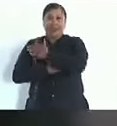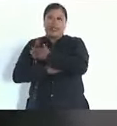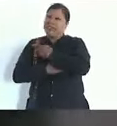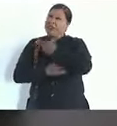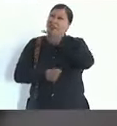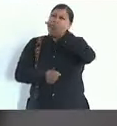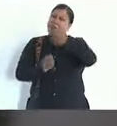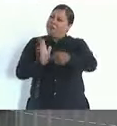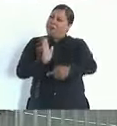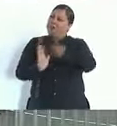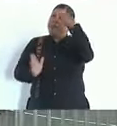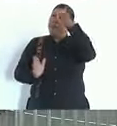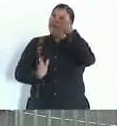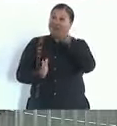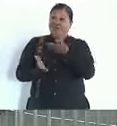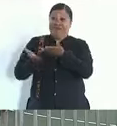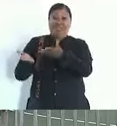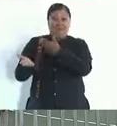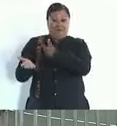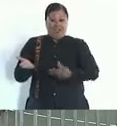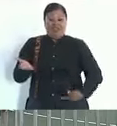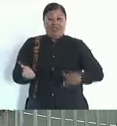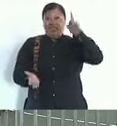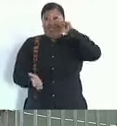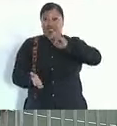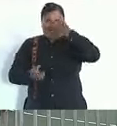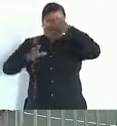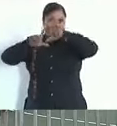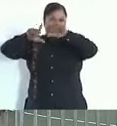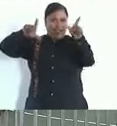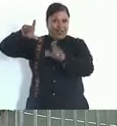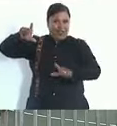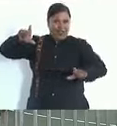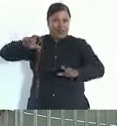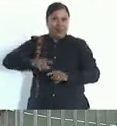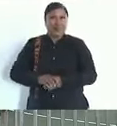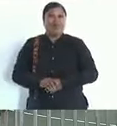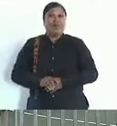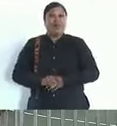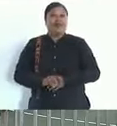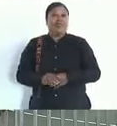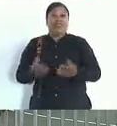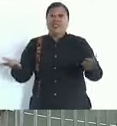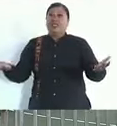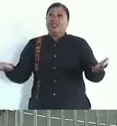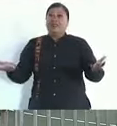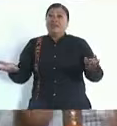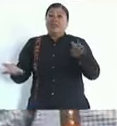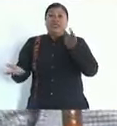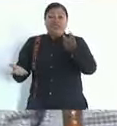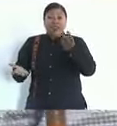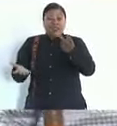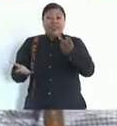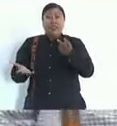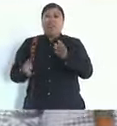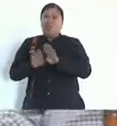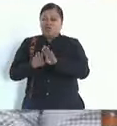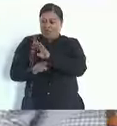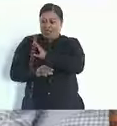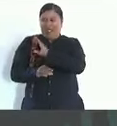mujer presidenta de nuestra patria, la historia de esa fraternidad con el pueblo